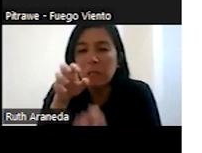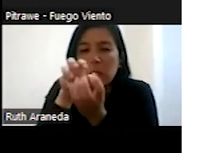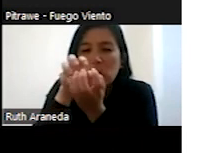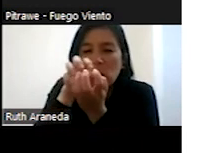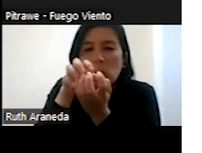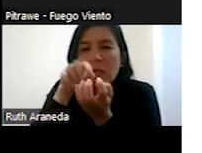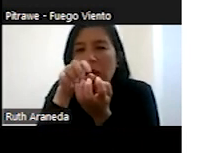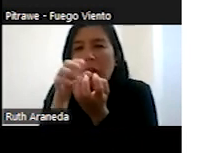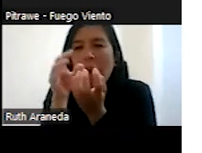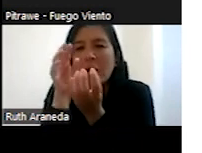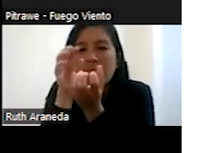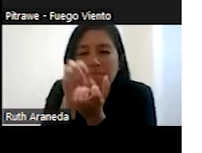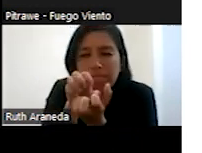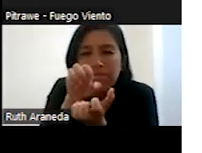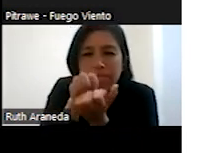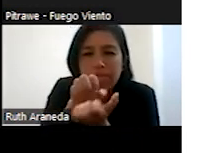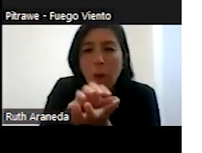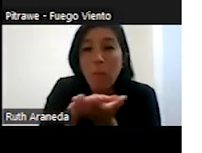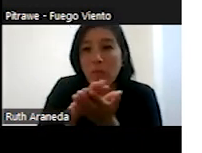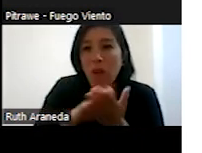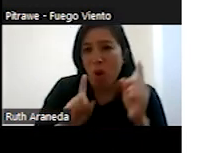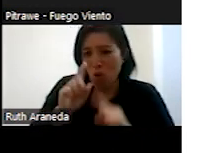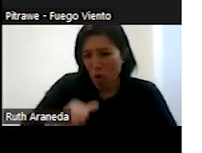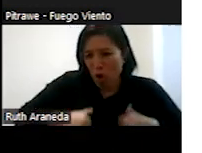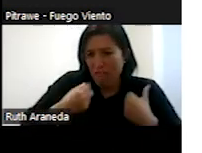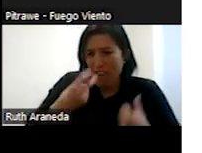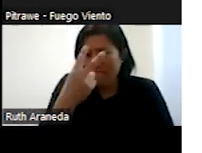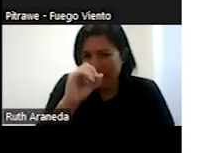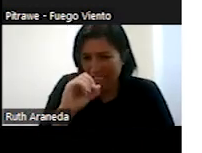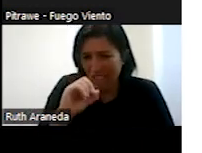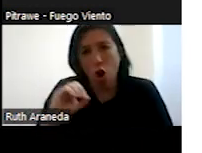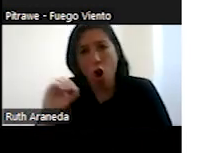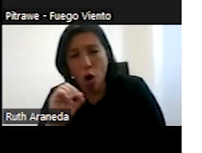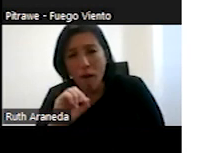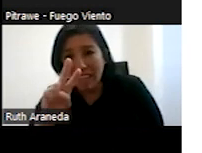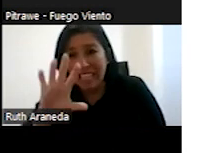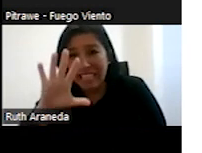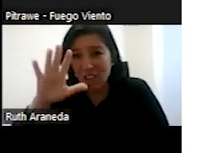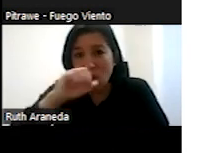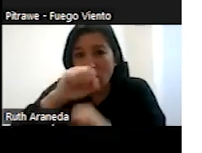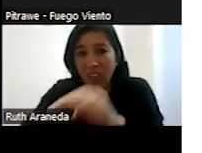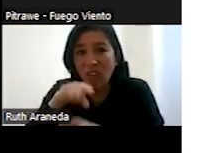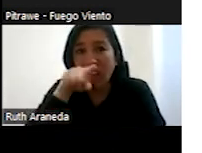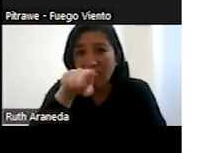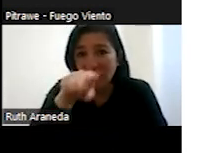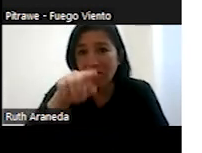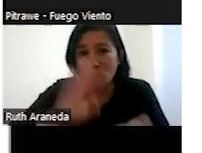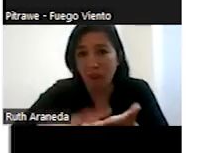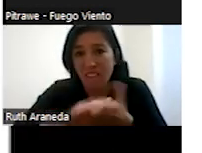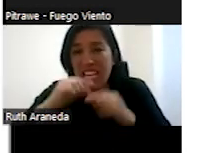intenso, incluso cuando las personas tienen 20, 25 años, nos podríamos encontrar con este tipo de desgaste.